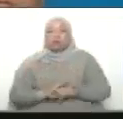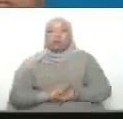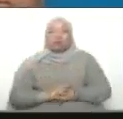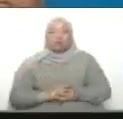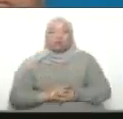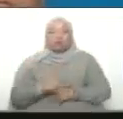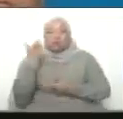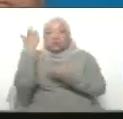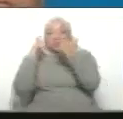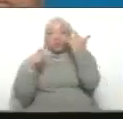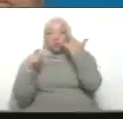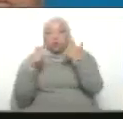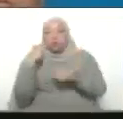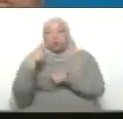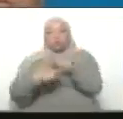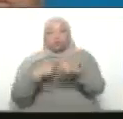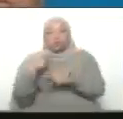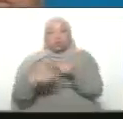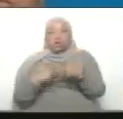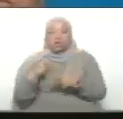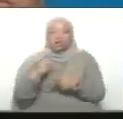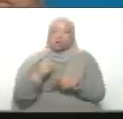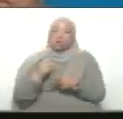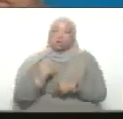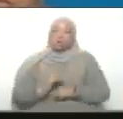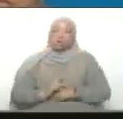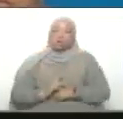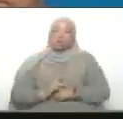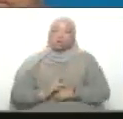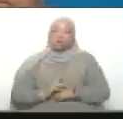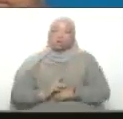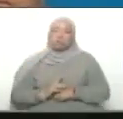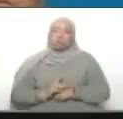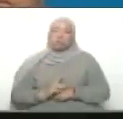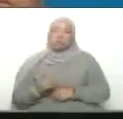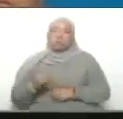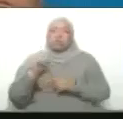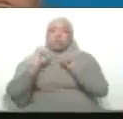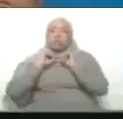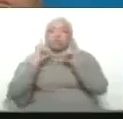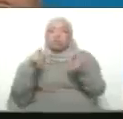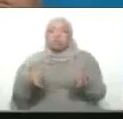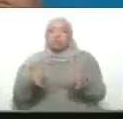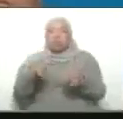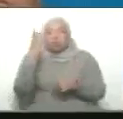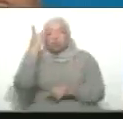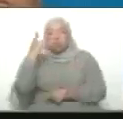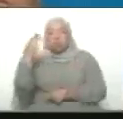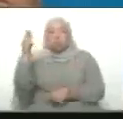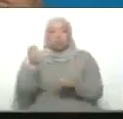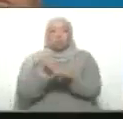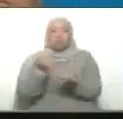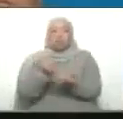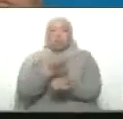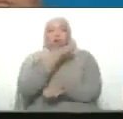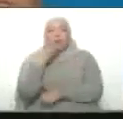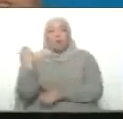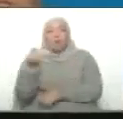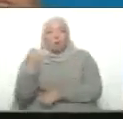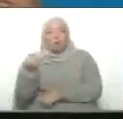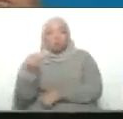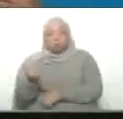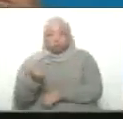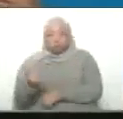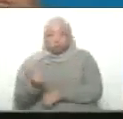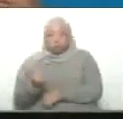con el comandante Chávez, con el proceso constituyente, que se abren los caminos de los sueños a los jóvenes, niños